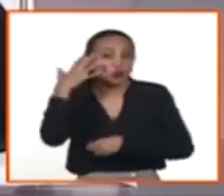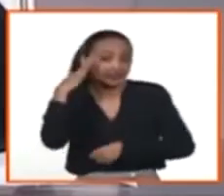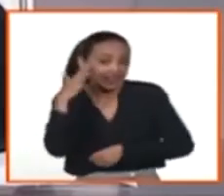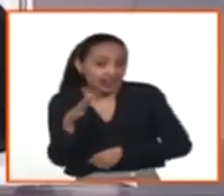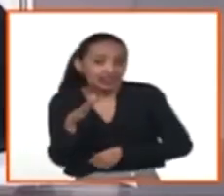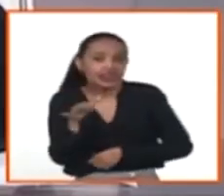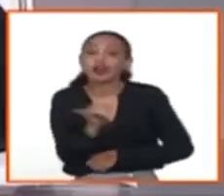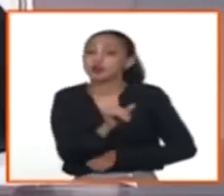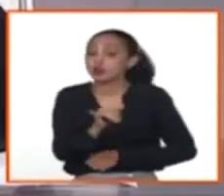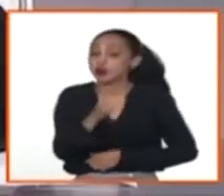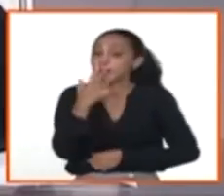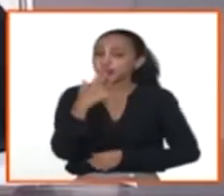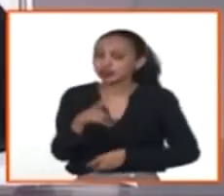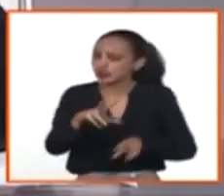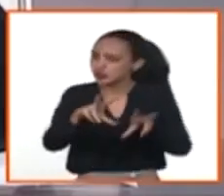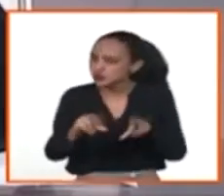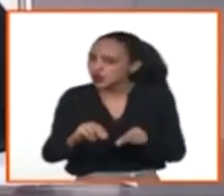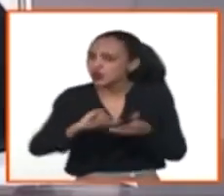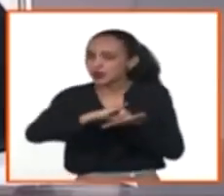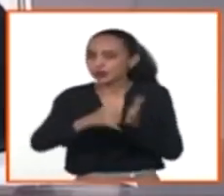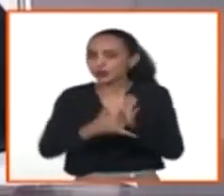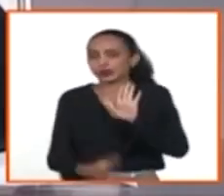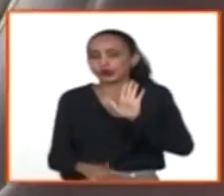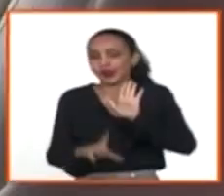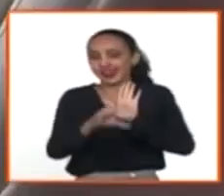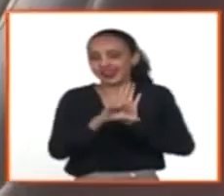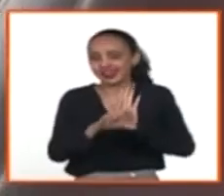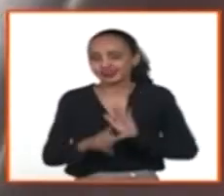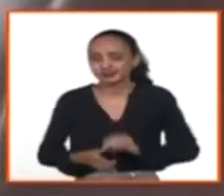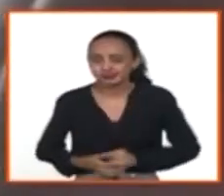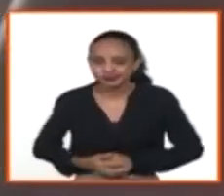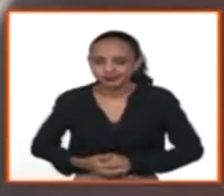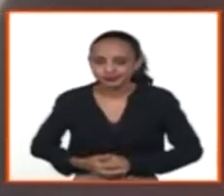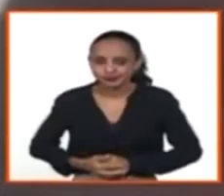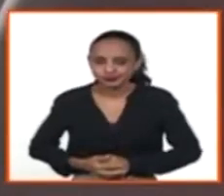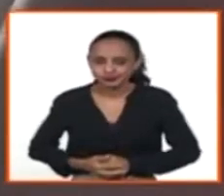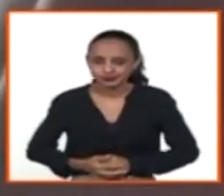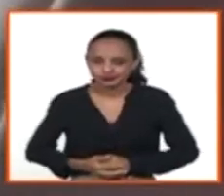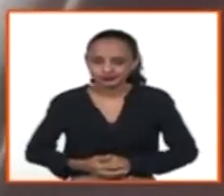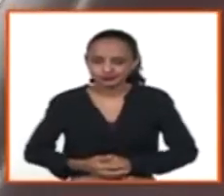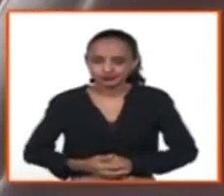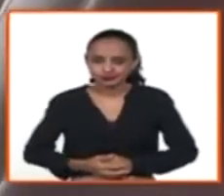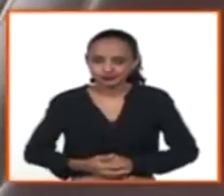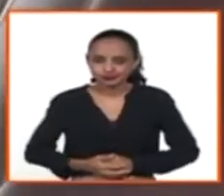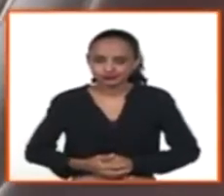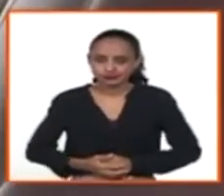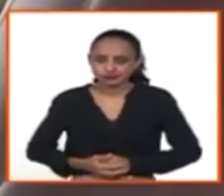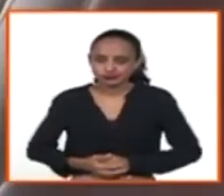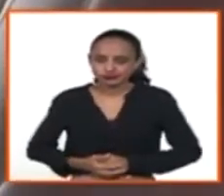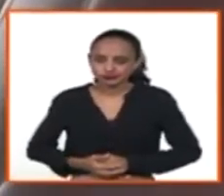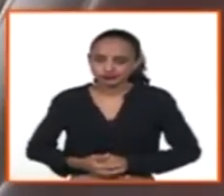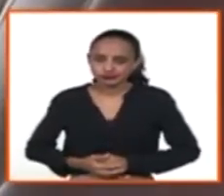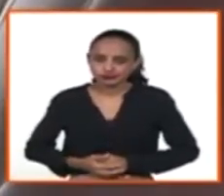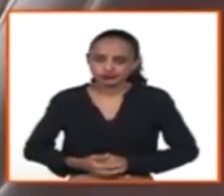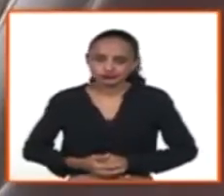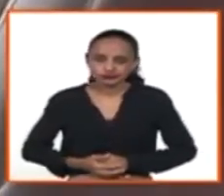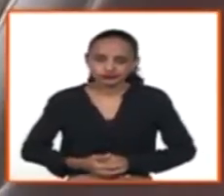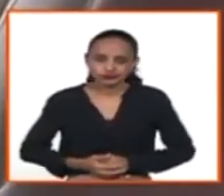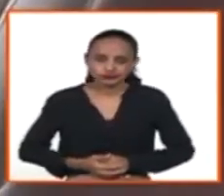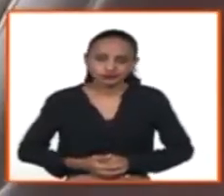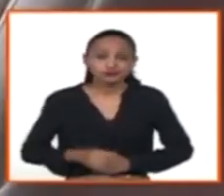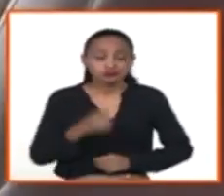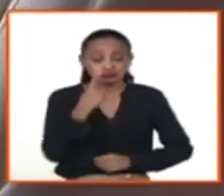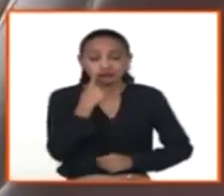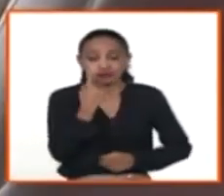novedad del proyecto de ley. Mirando entonces para un despliegue exitoso de esta ley una